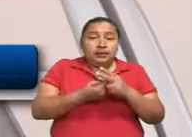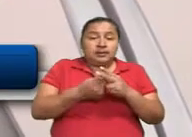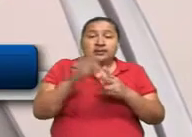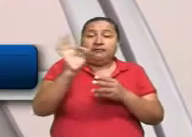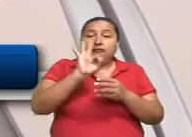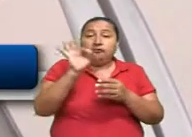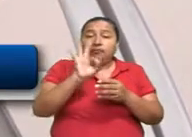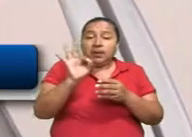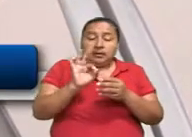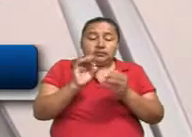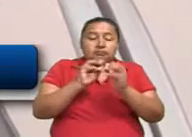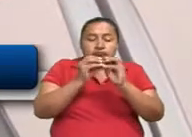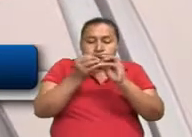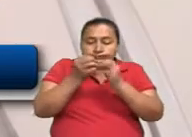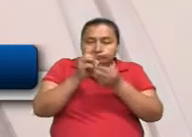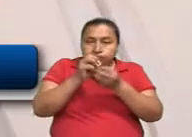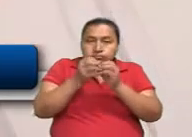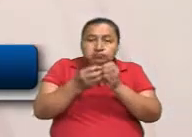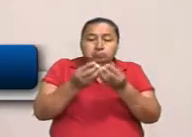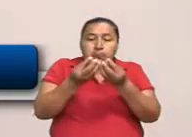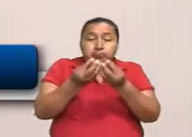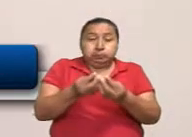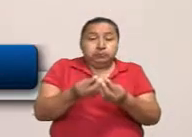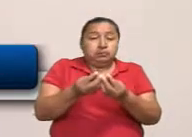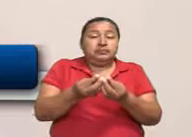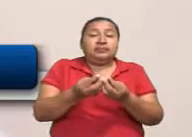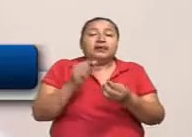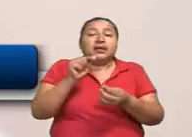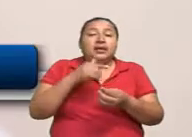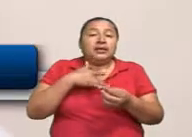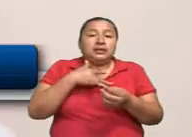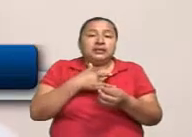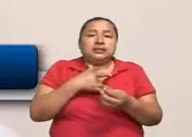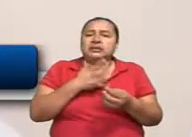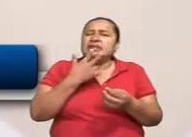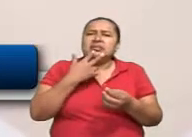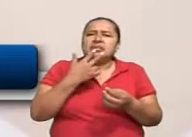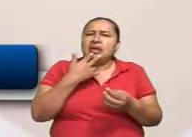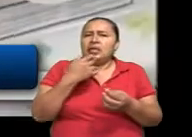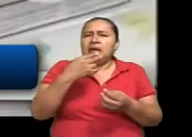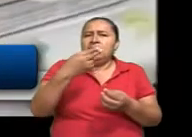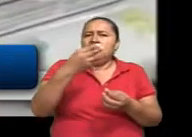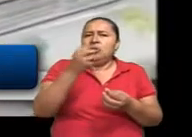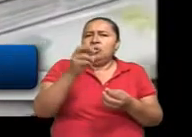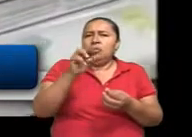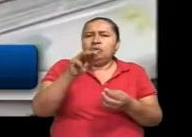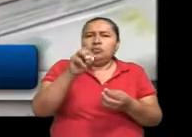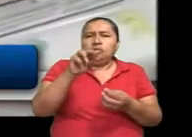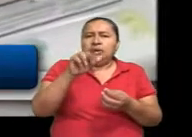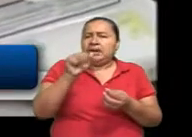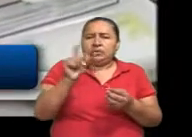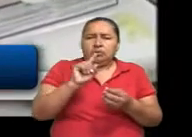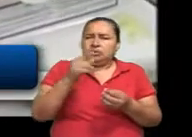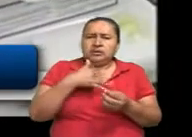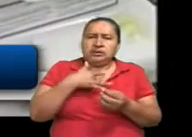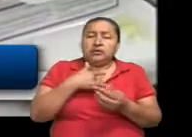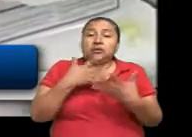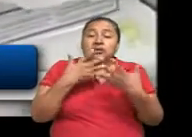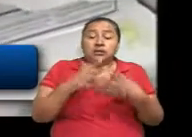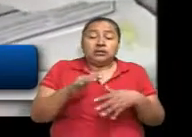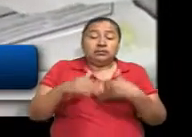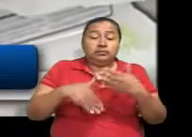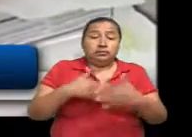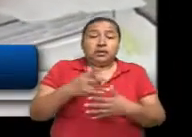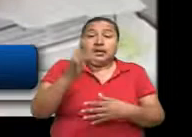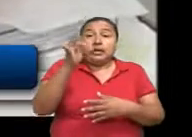testículos. ¿Ya? Entonces, en ese momento, él no requiere de ninguna hormona para poder formarse. Cuando ya llegamos a la